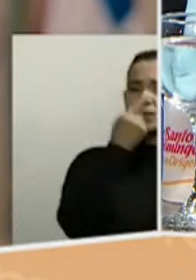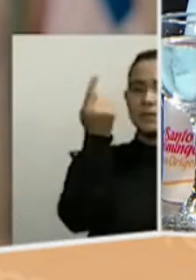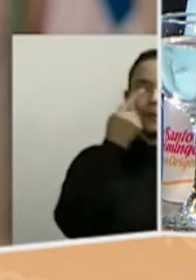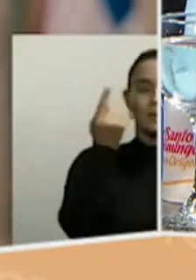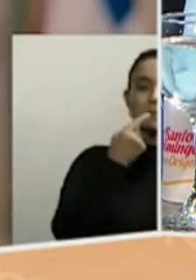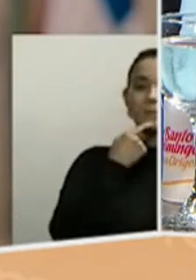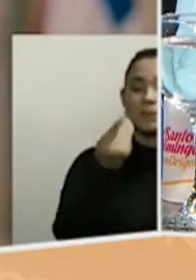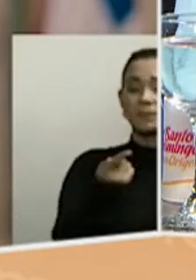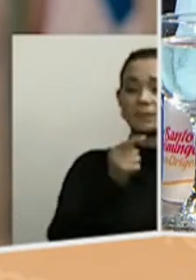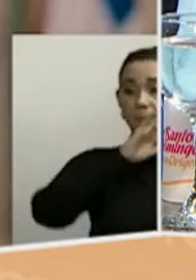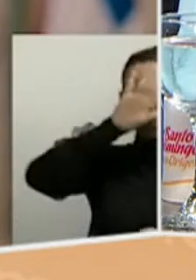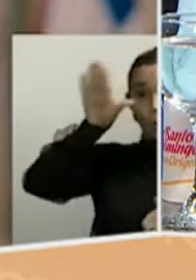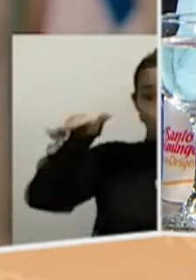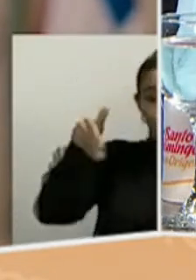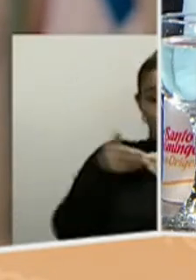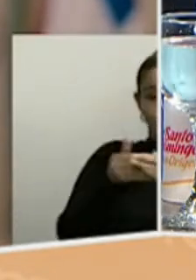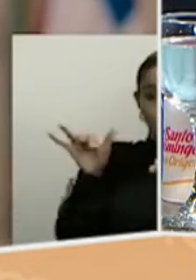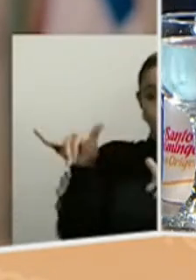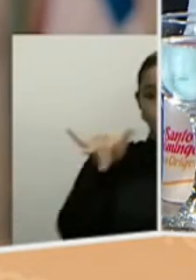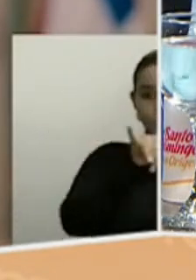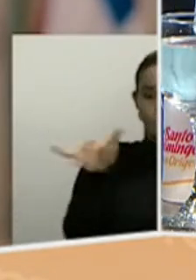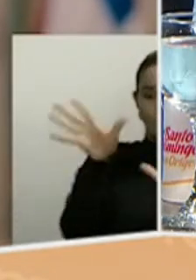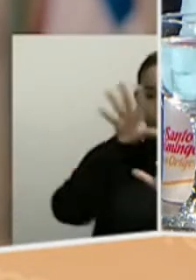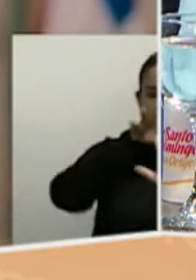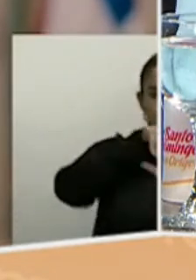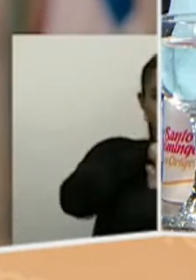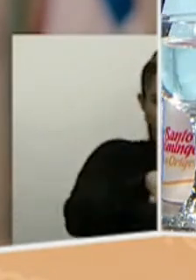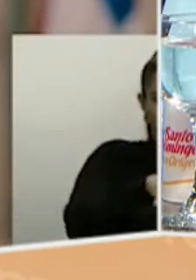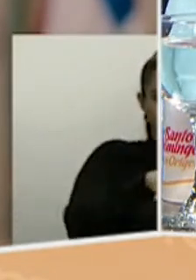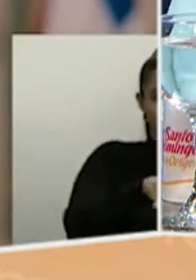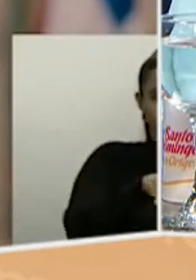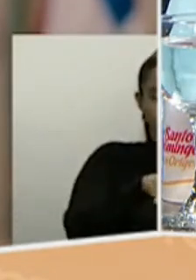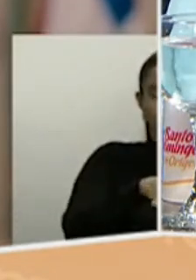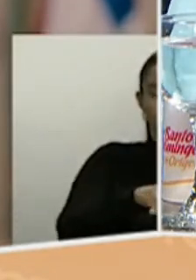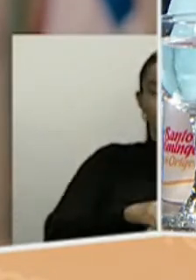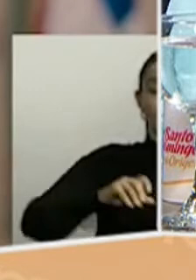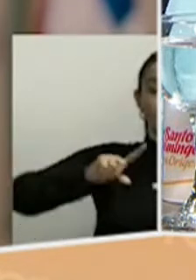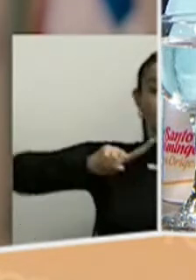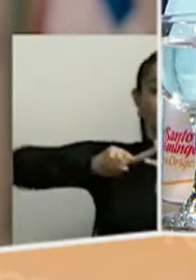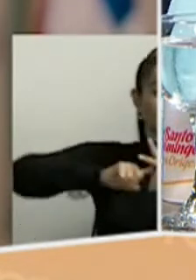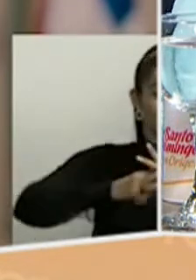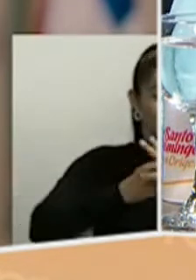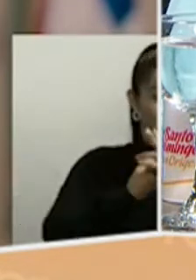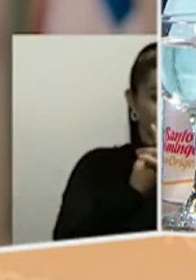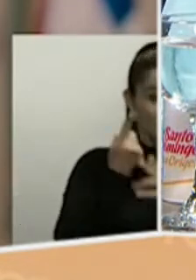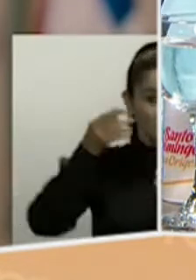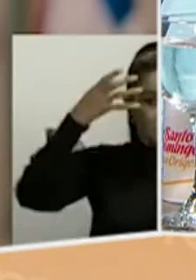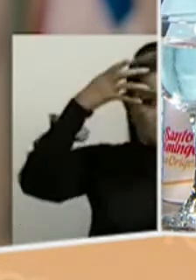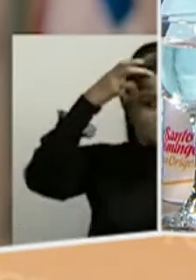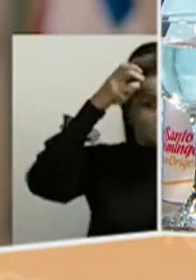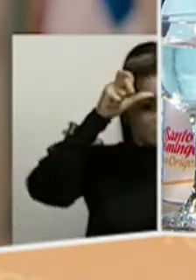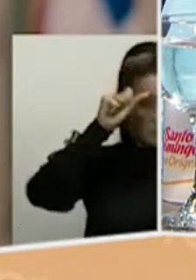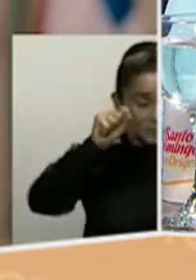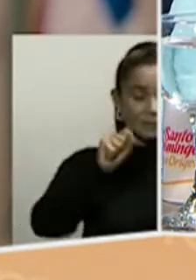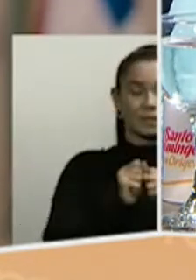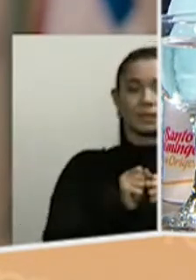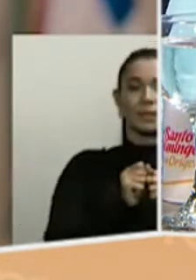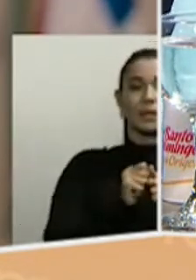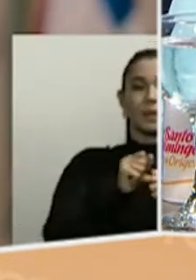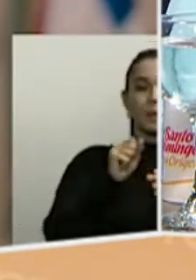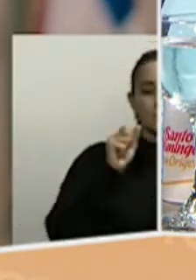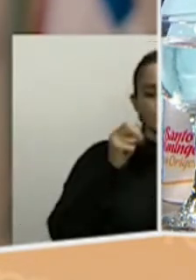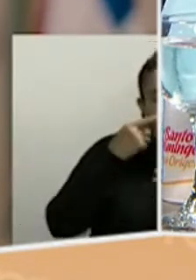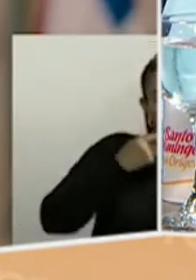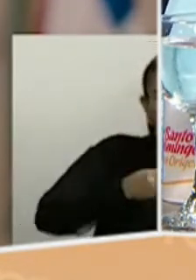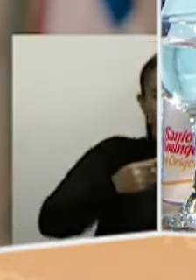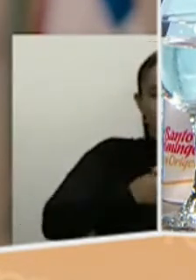nuevo mil dólares el ticket en primera que no primera nada que soy la primera dominicana estuve europa es una